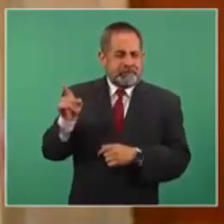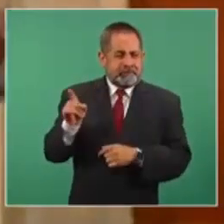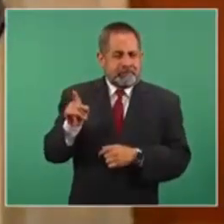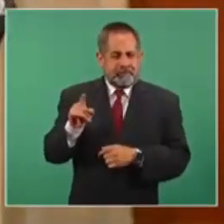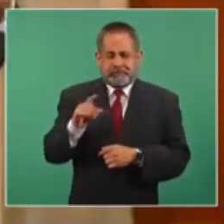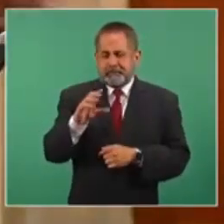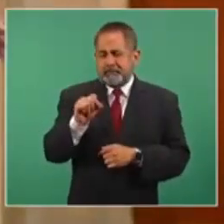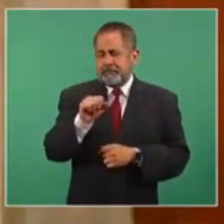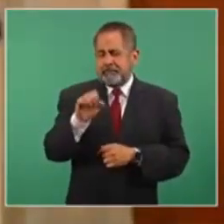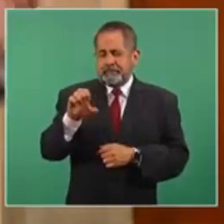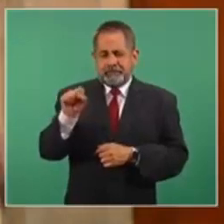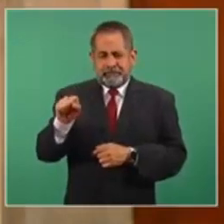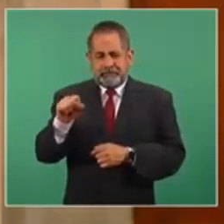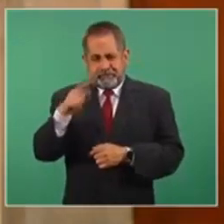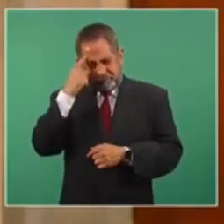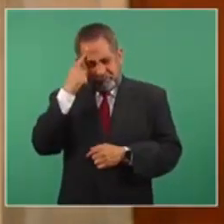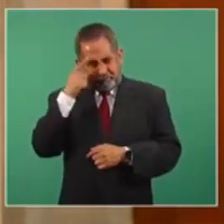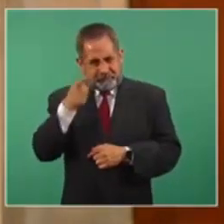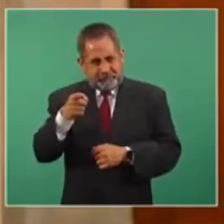esto tiene que ver con